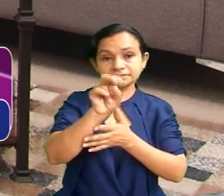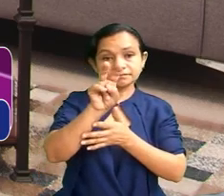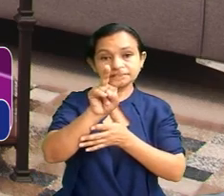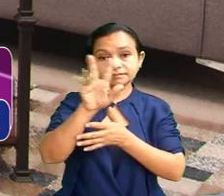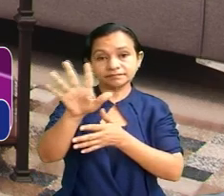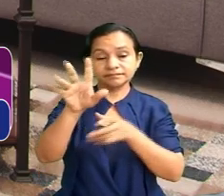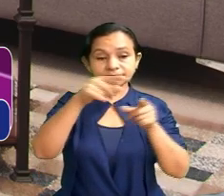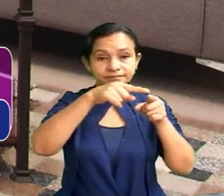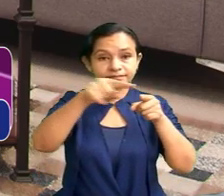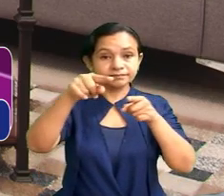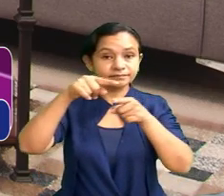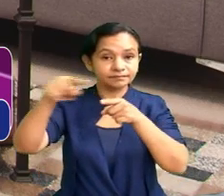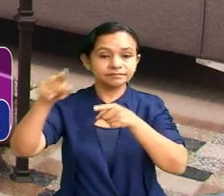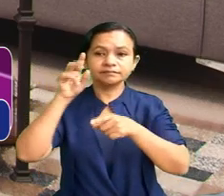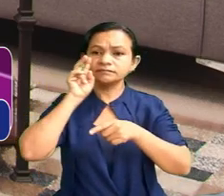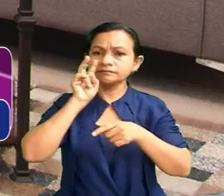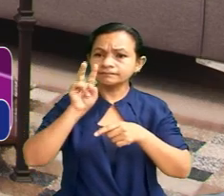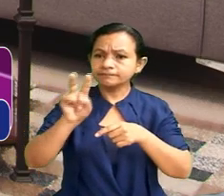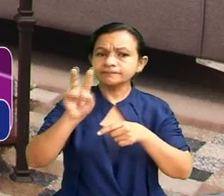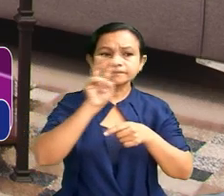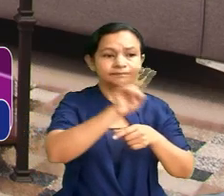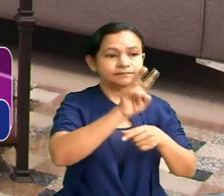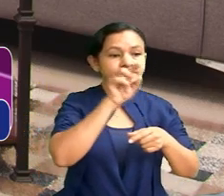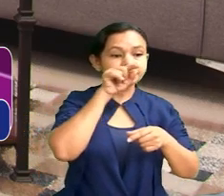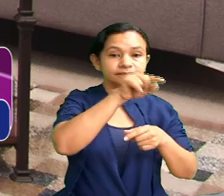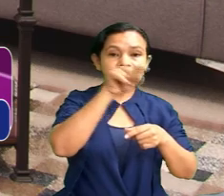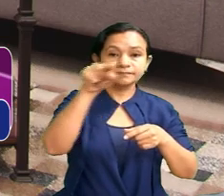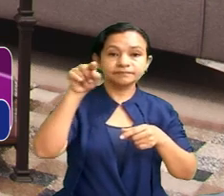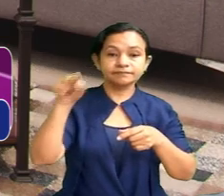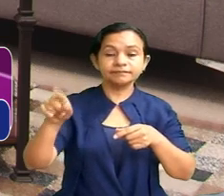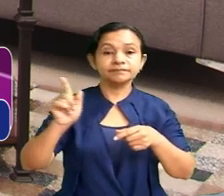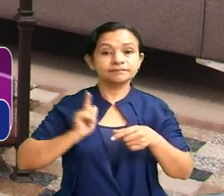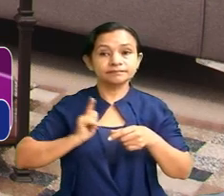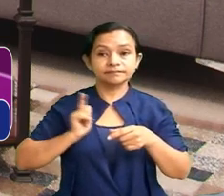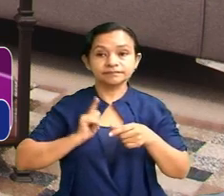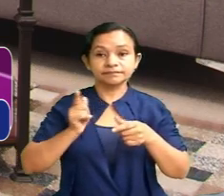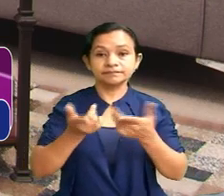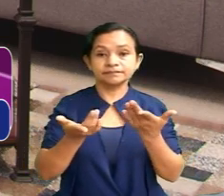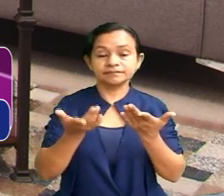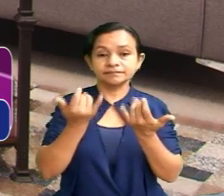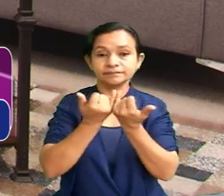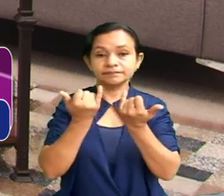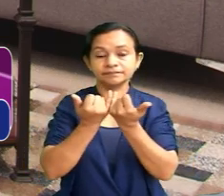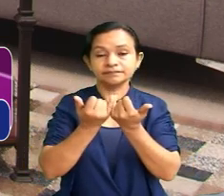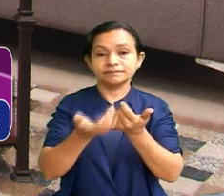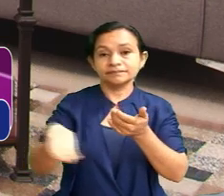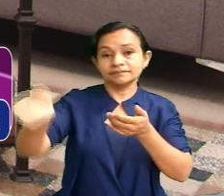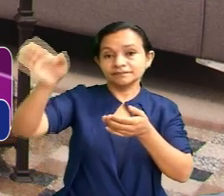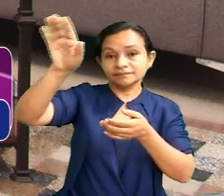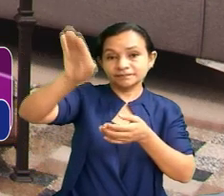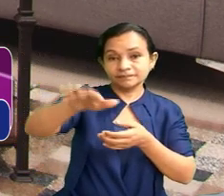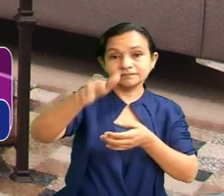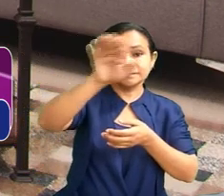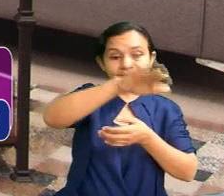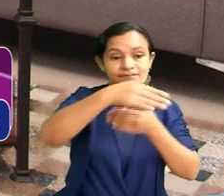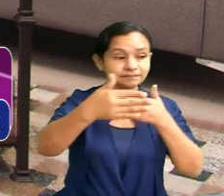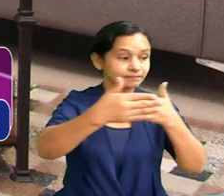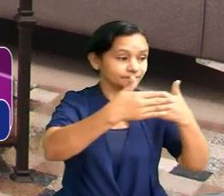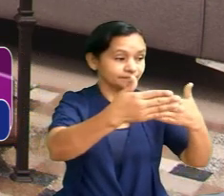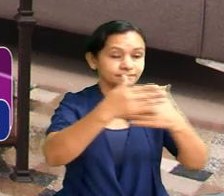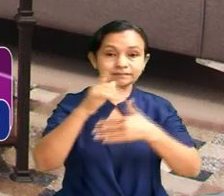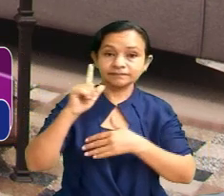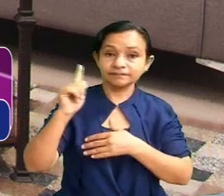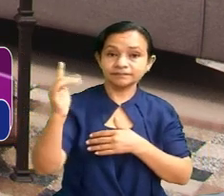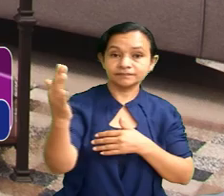municipios identificados que son precisamente los que están ubicados como usted lo dice en las zonas costeras verdad la mayoría en el